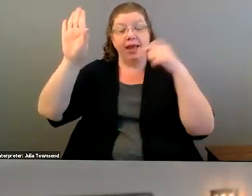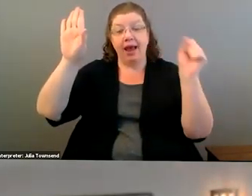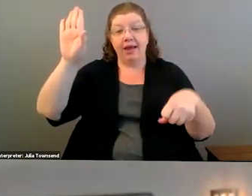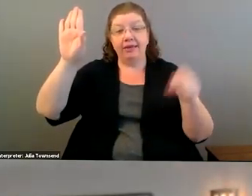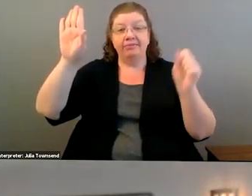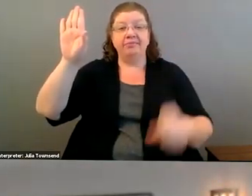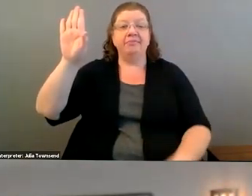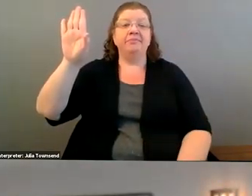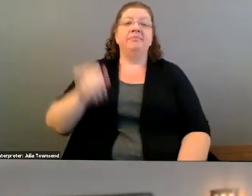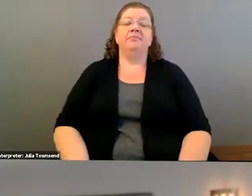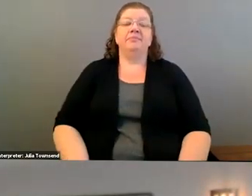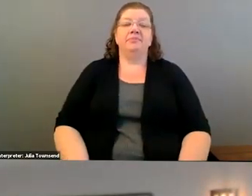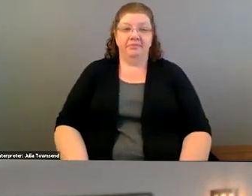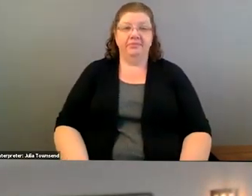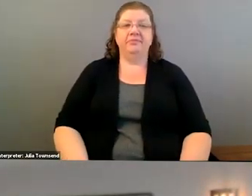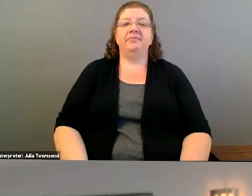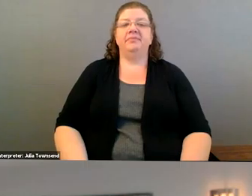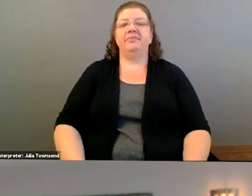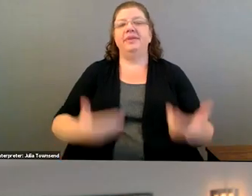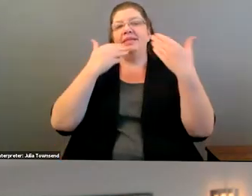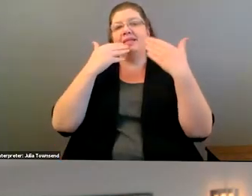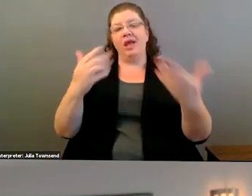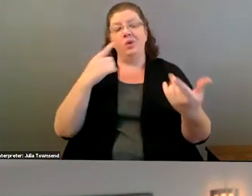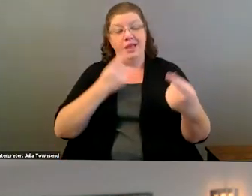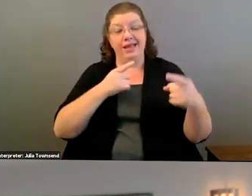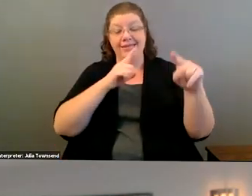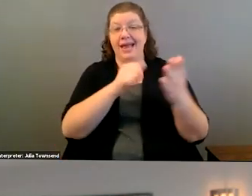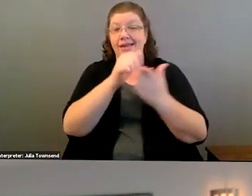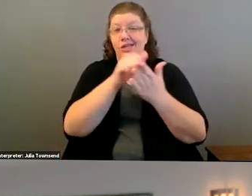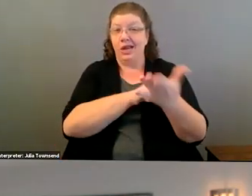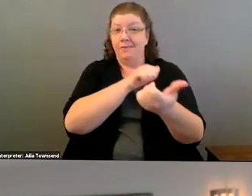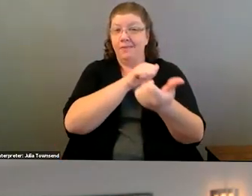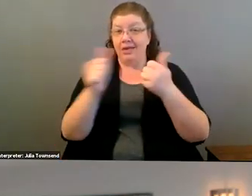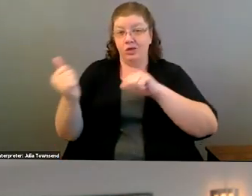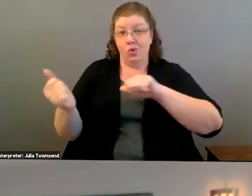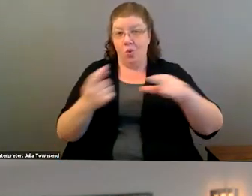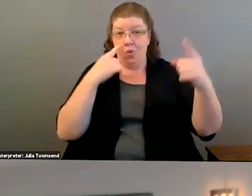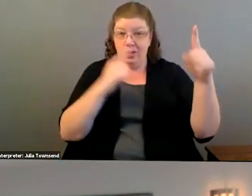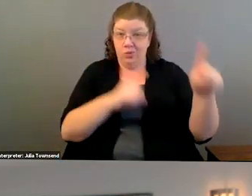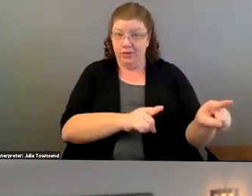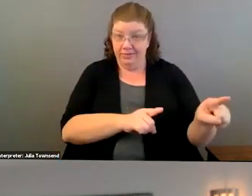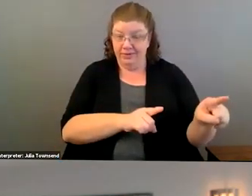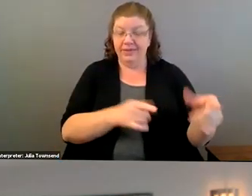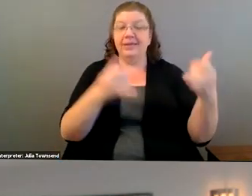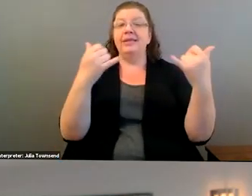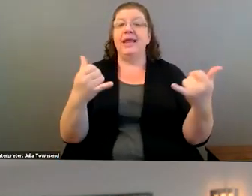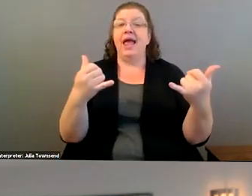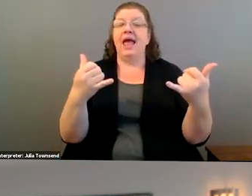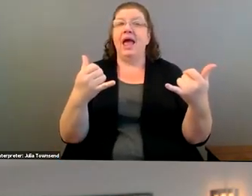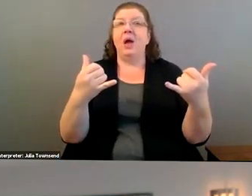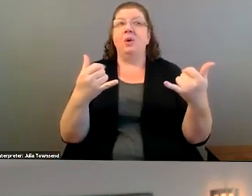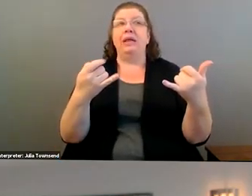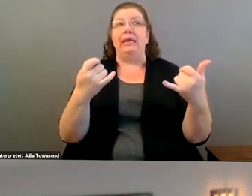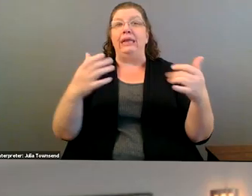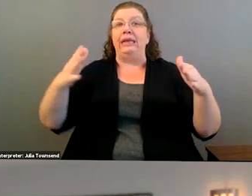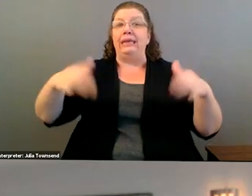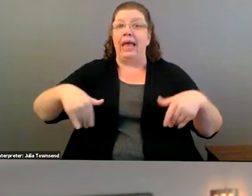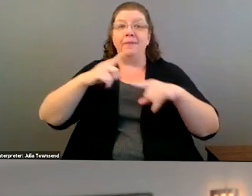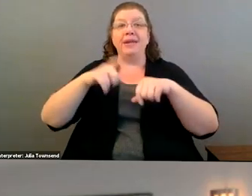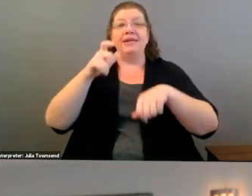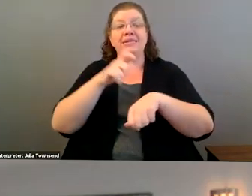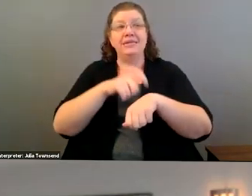la mano y digan que sí sí gracias este artículo queda aprobado por unanimidad y ahora es un poquito tarde